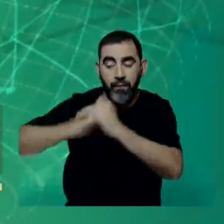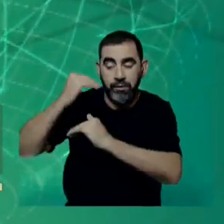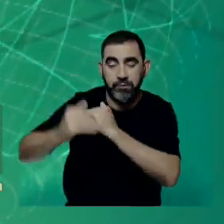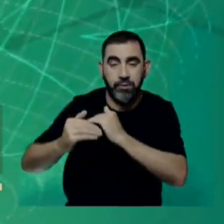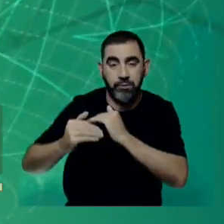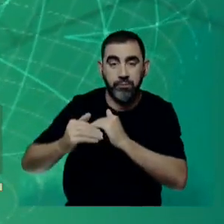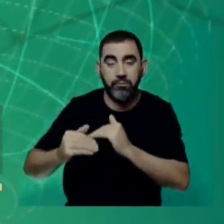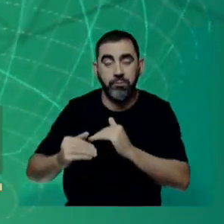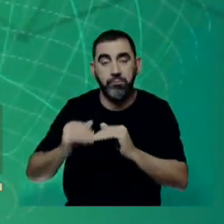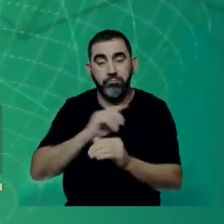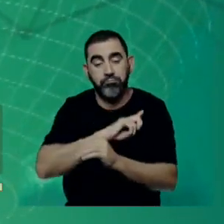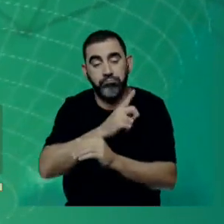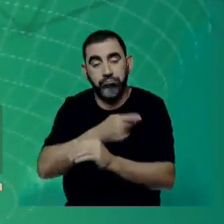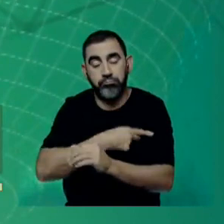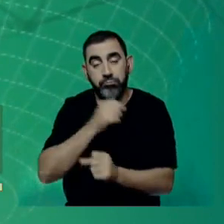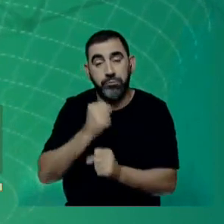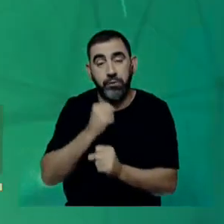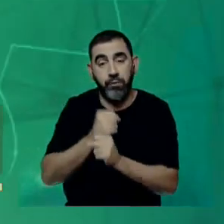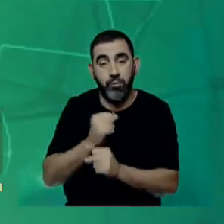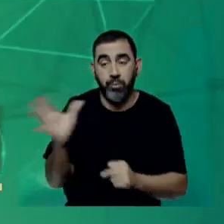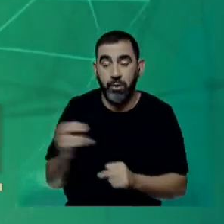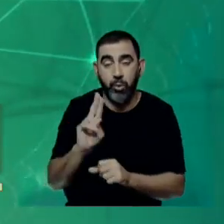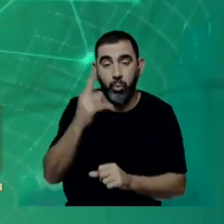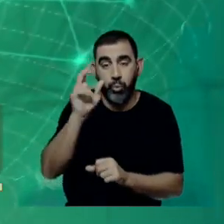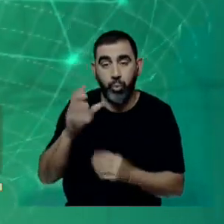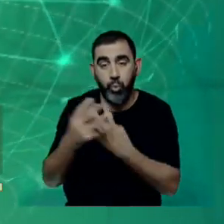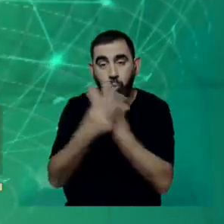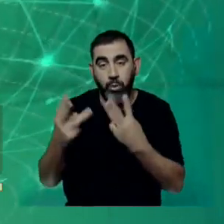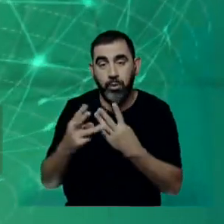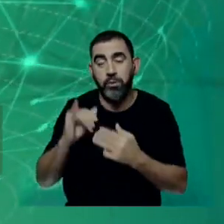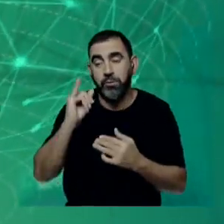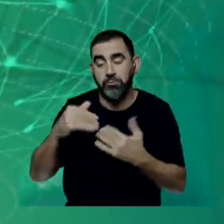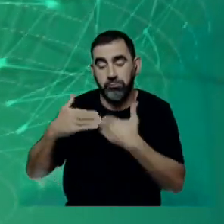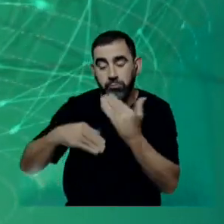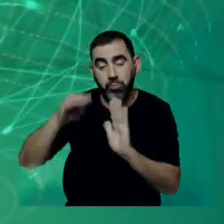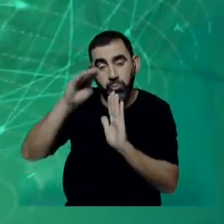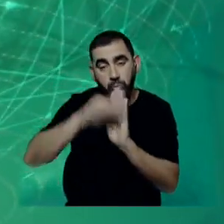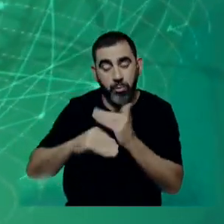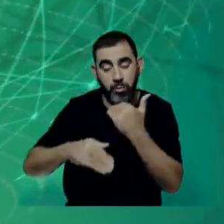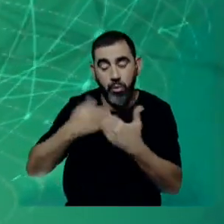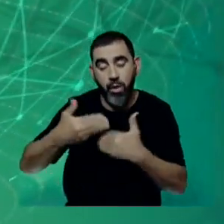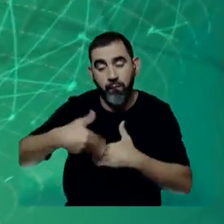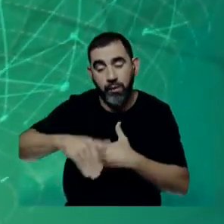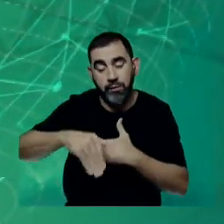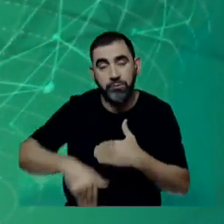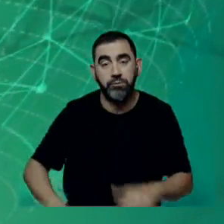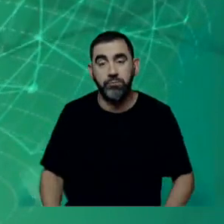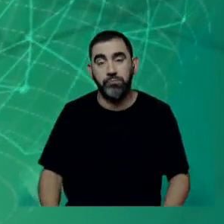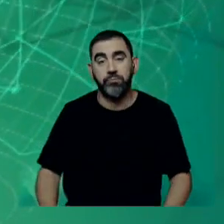una potenciación del trabajo para todo el Uruguay. Adelante con nuestro programa, a seguir avanzando.